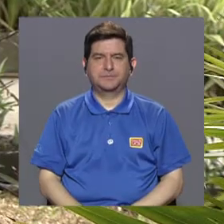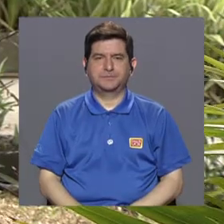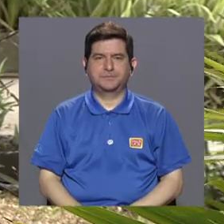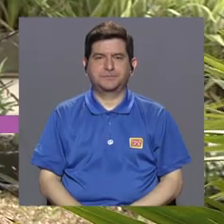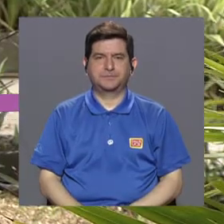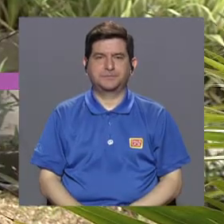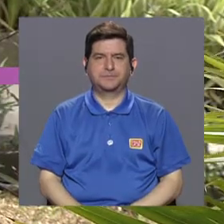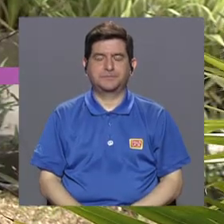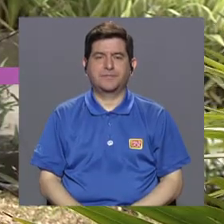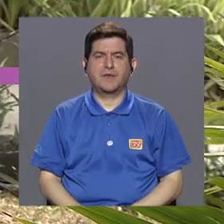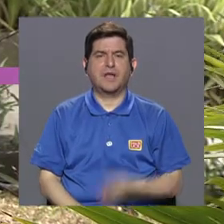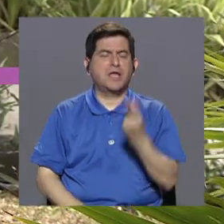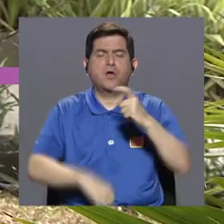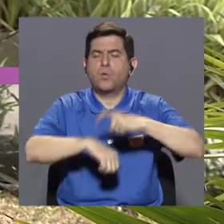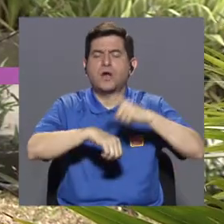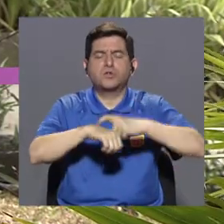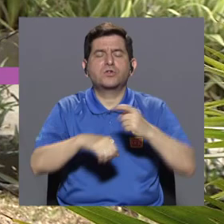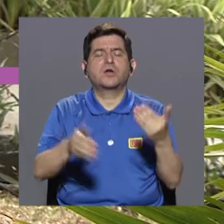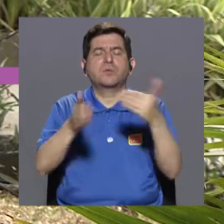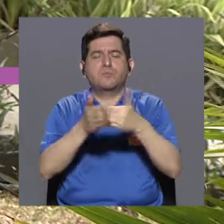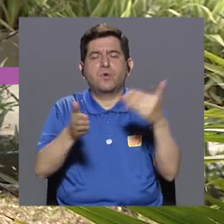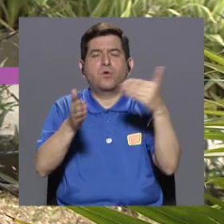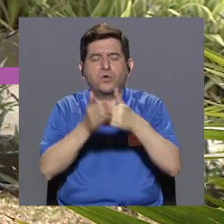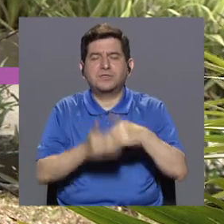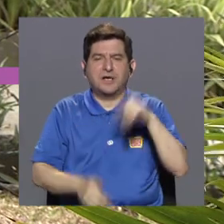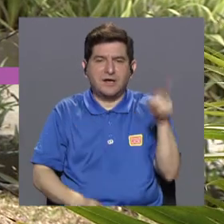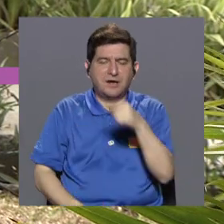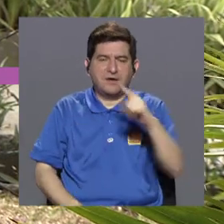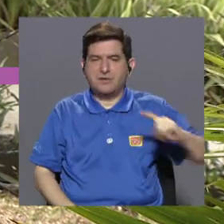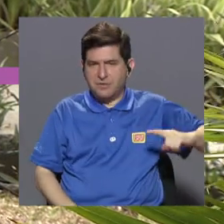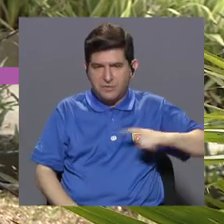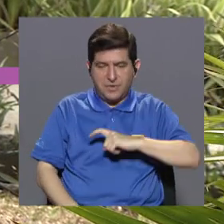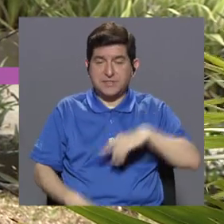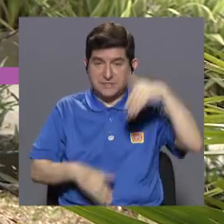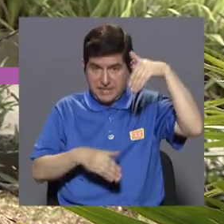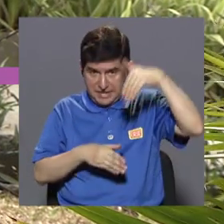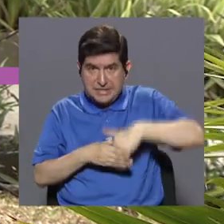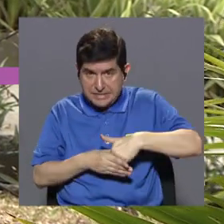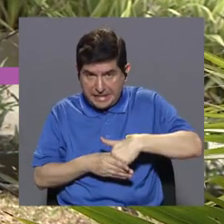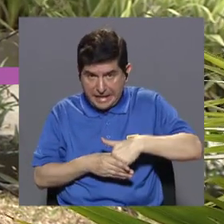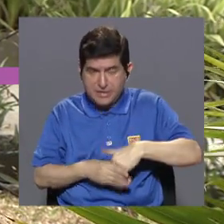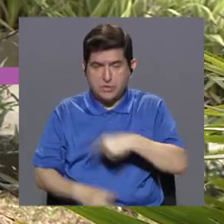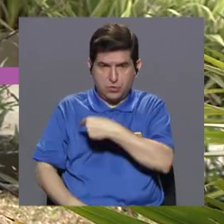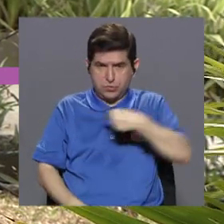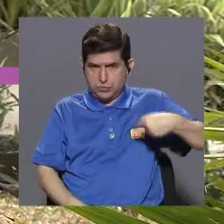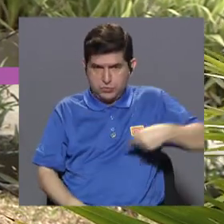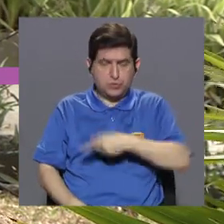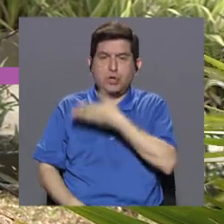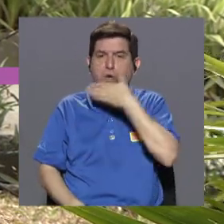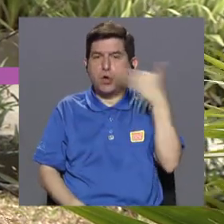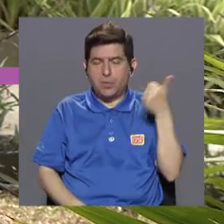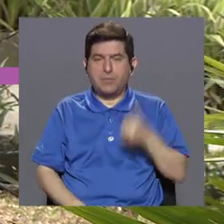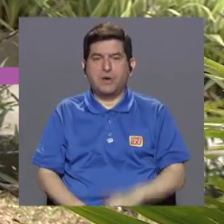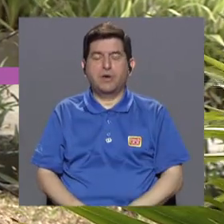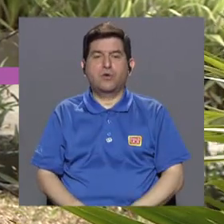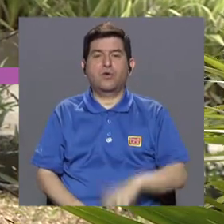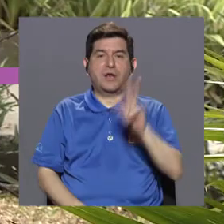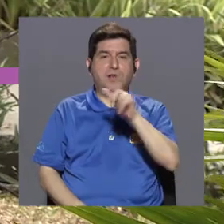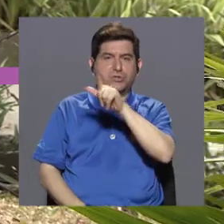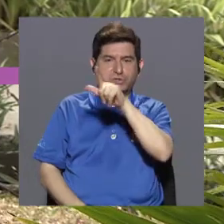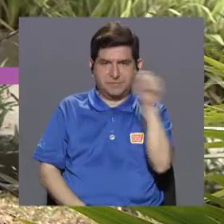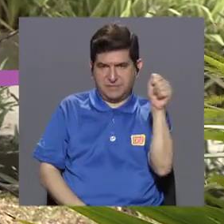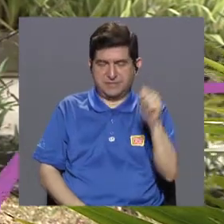Okay. ¿Cada cuánto se debe desparasitar? Okay. Internamente, los parásitos intestinales, lo ideal es que sea